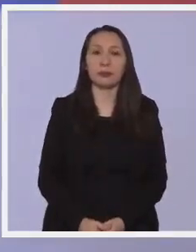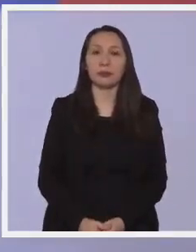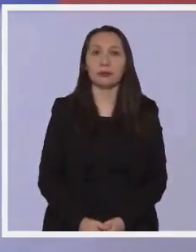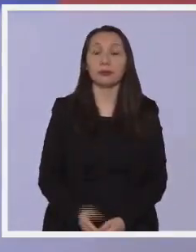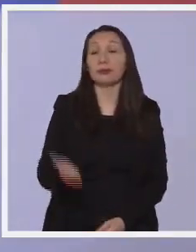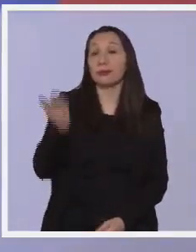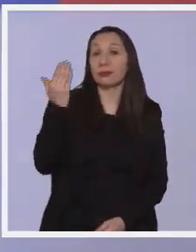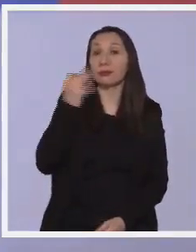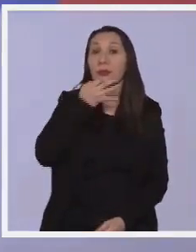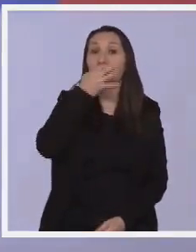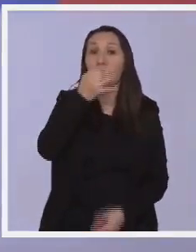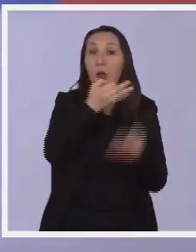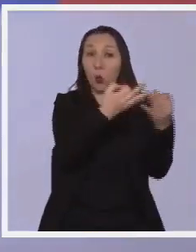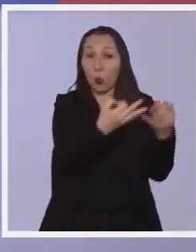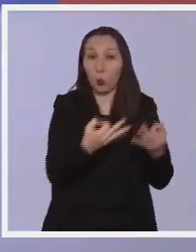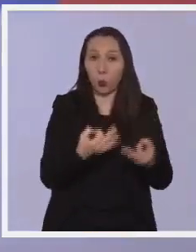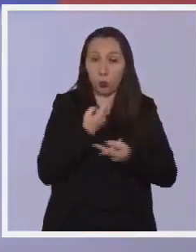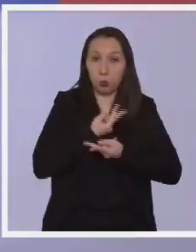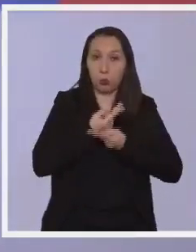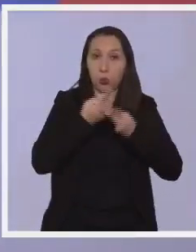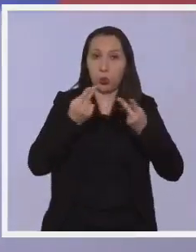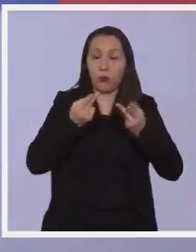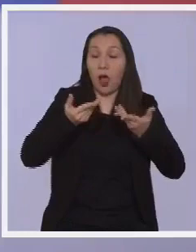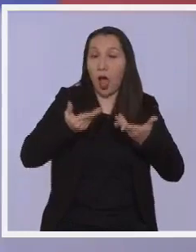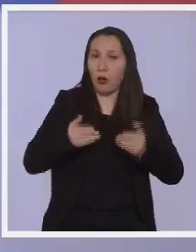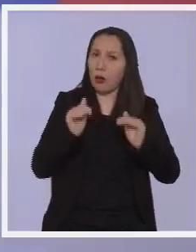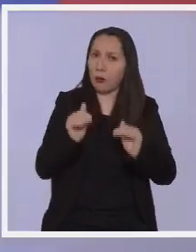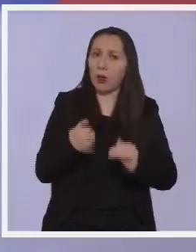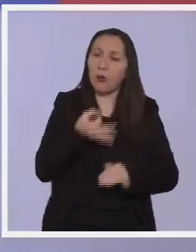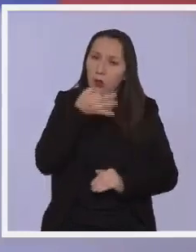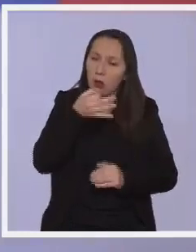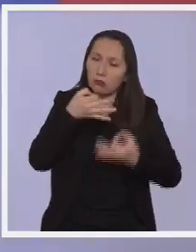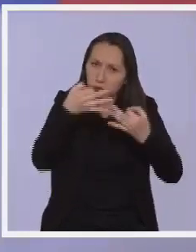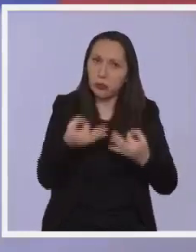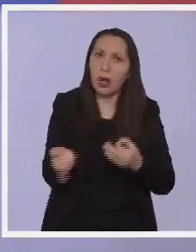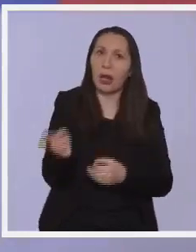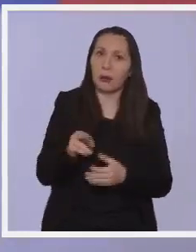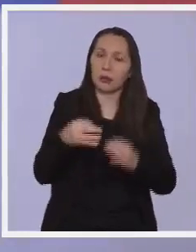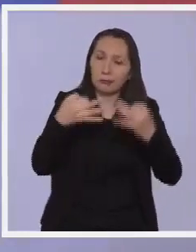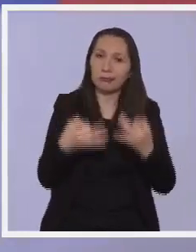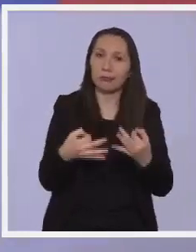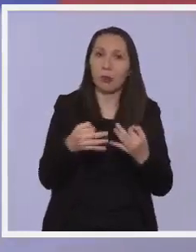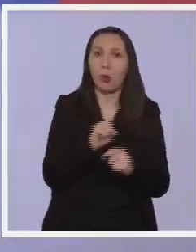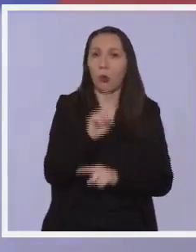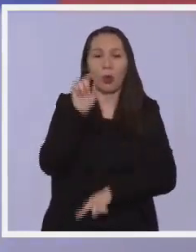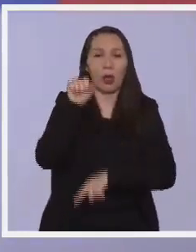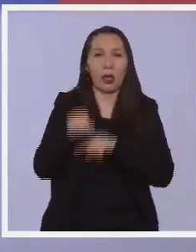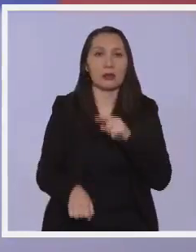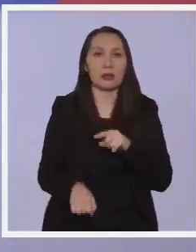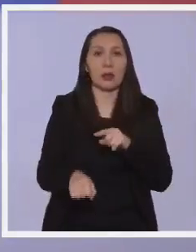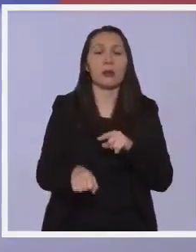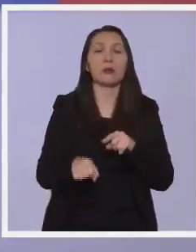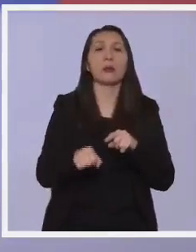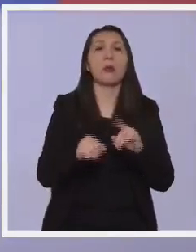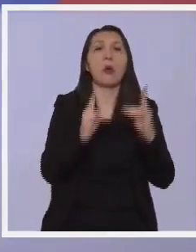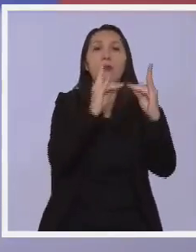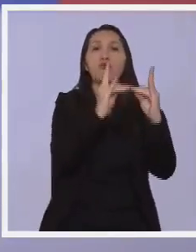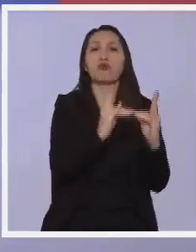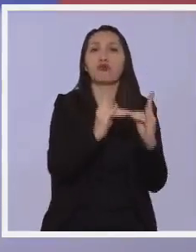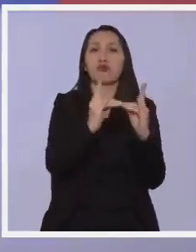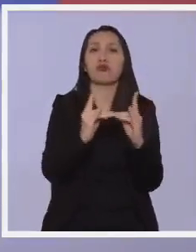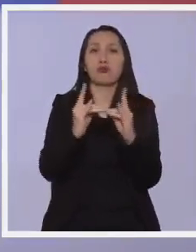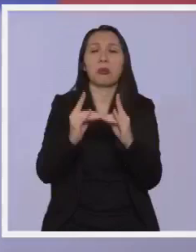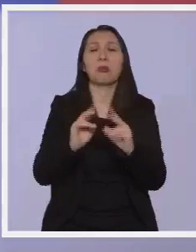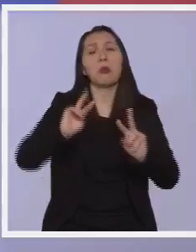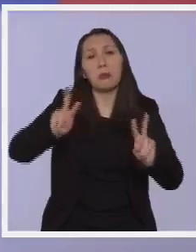Dije en la cuenta pública, y lo sostengo hoy, lo ratificamos hoy, que no es aceptable que una ceremonia fúnebre se traduzca